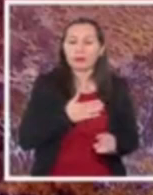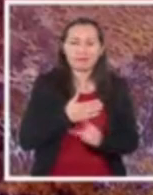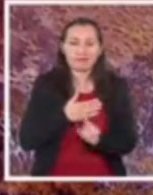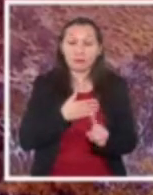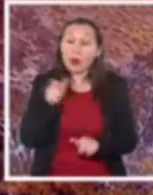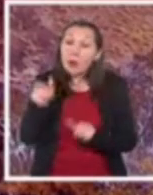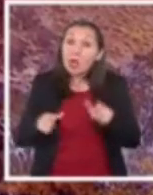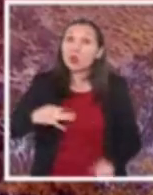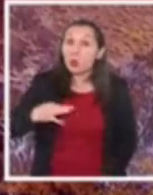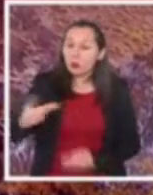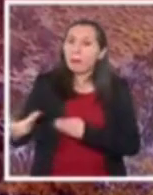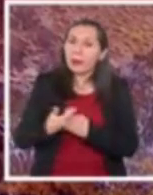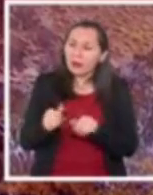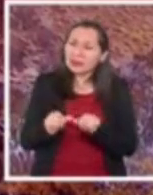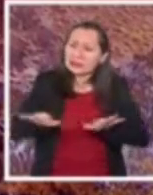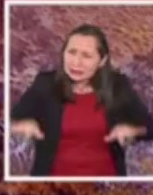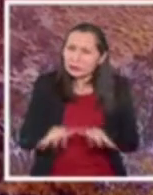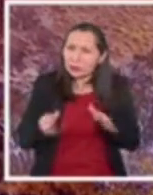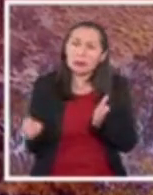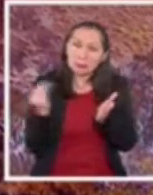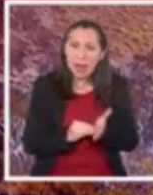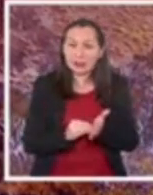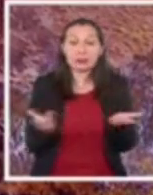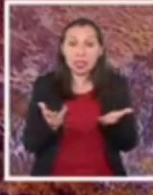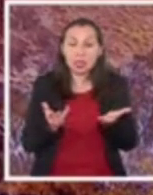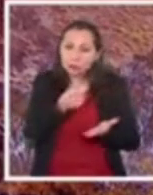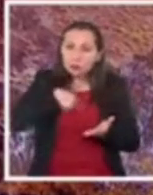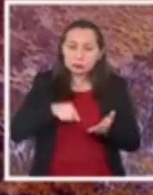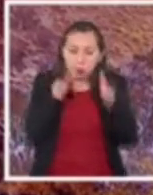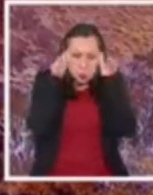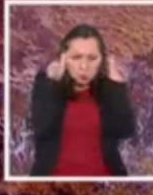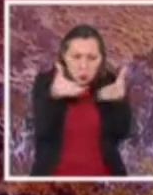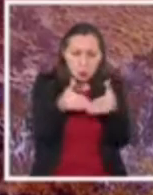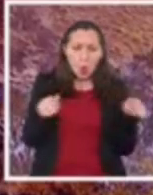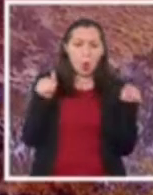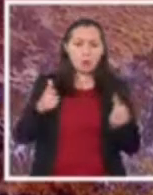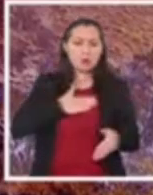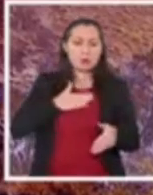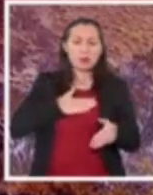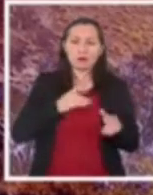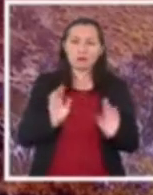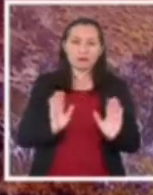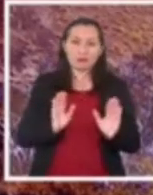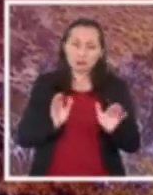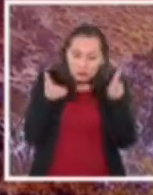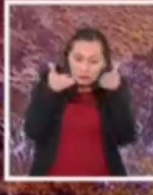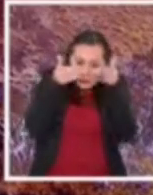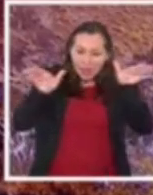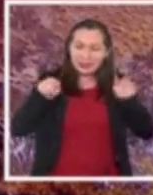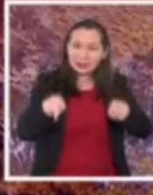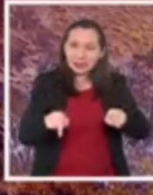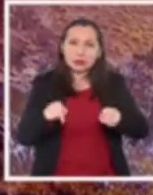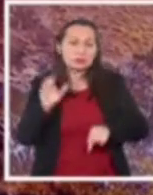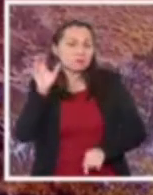ciudadanía no tengo dudas nos demanda un esfuerzo mayor aún que es que salgamos de esa posición de comodidad que es que